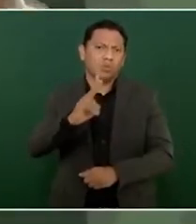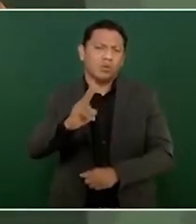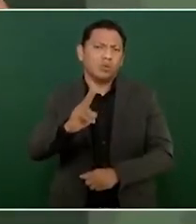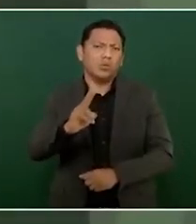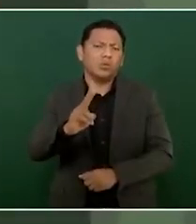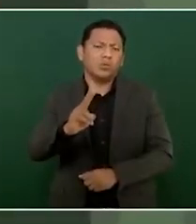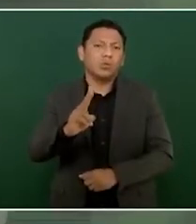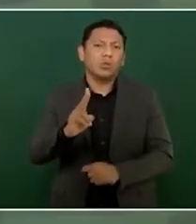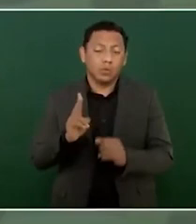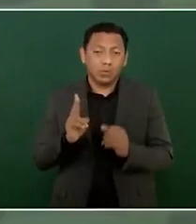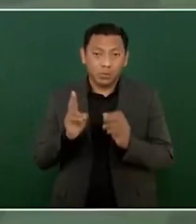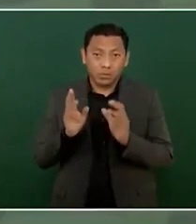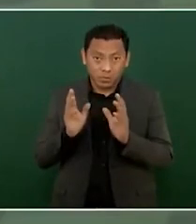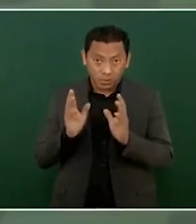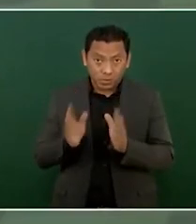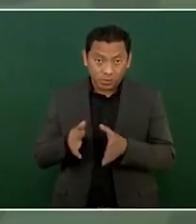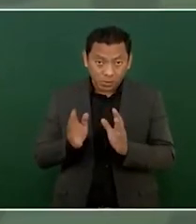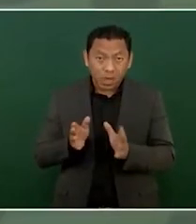Ya